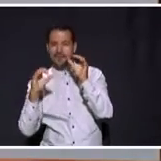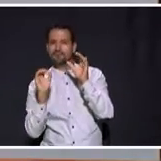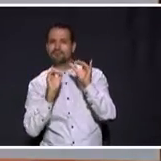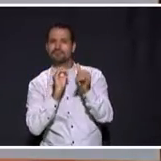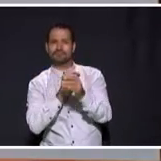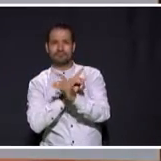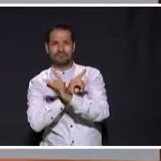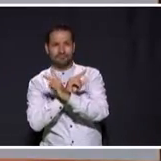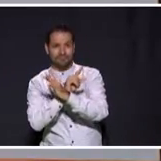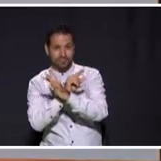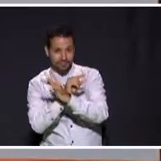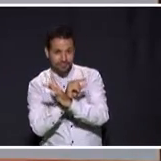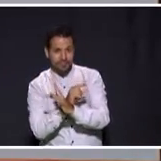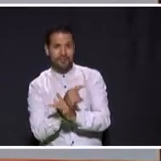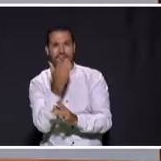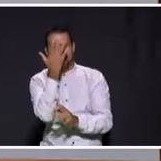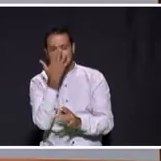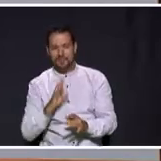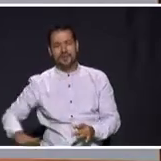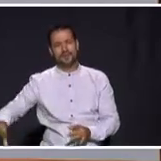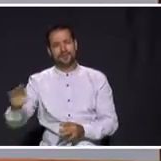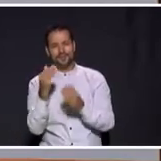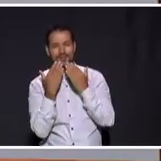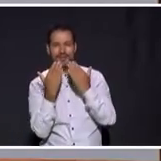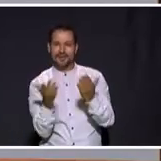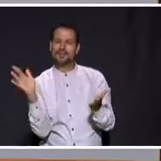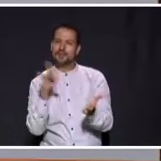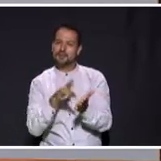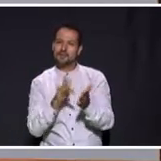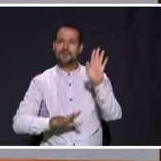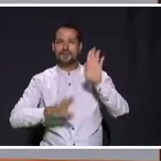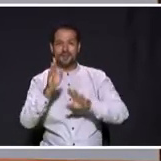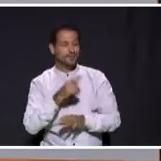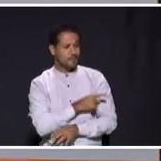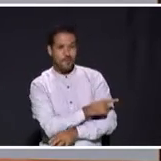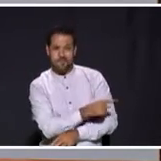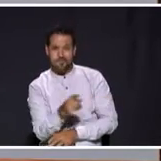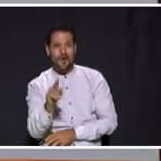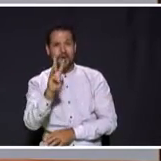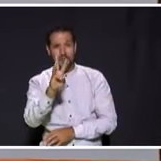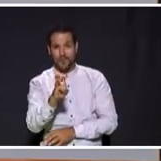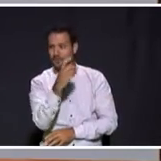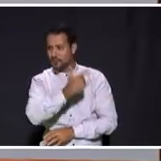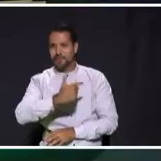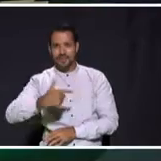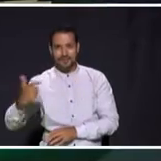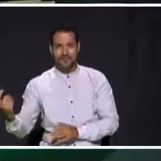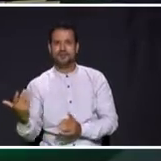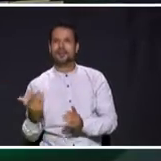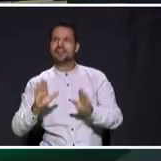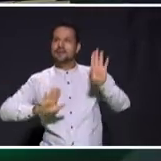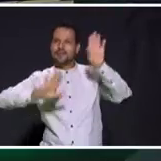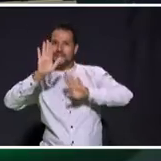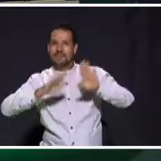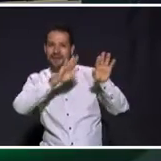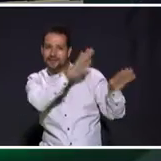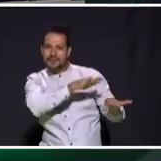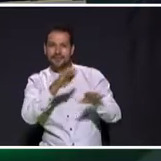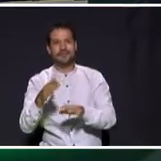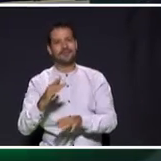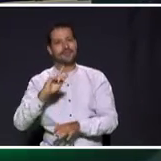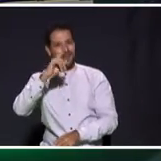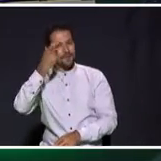todos gracias por estar aquí con nosotros y por supuesto con los ocho candidatos que aspiran a la gobernación de antioquia que son nuestros invitados del día